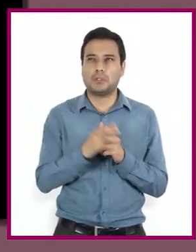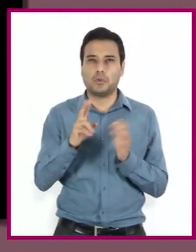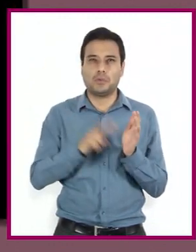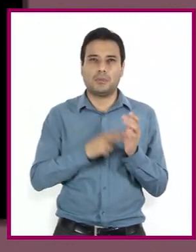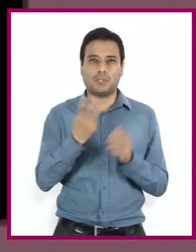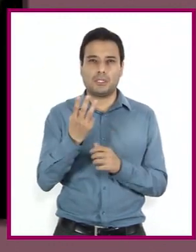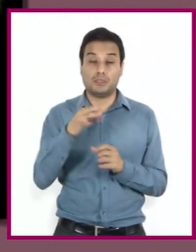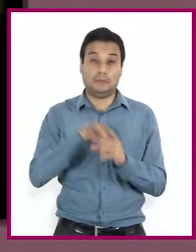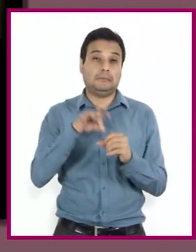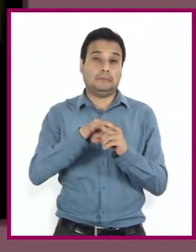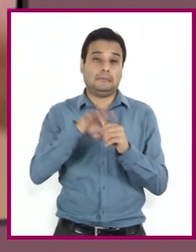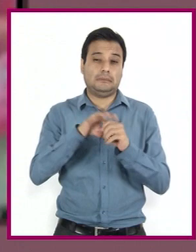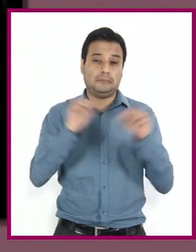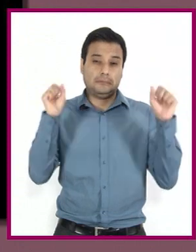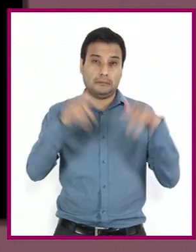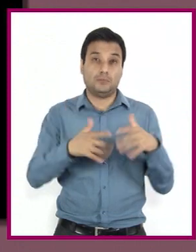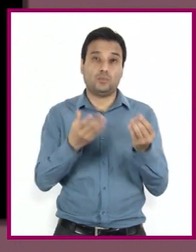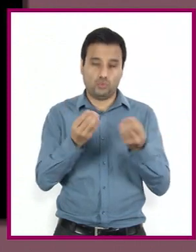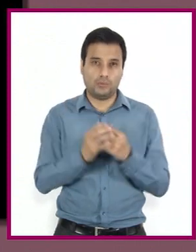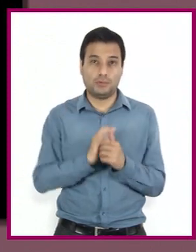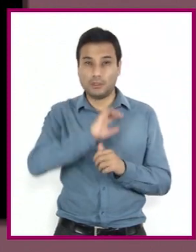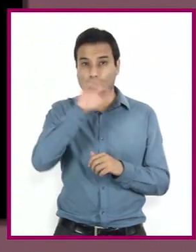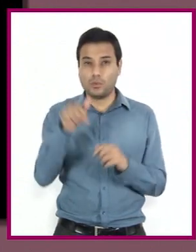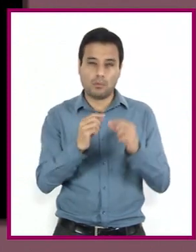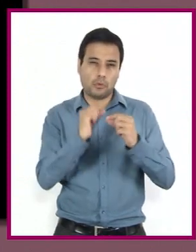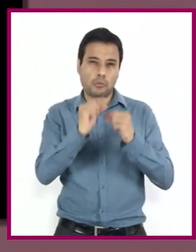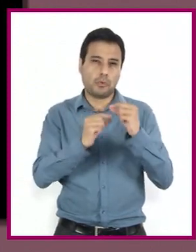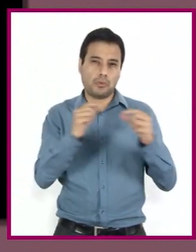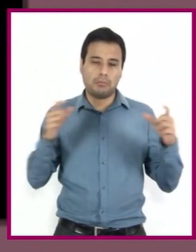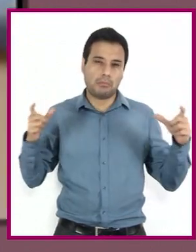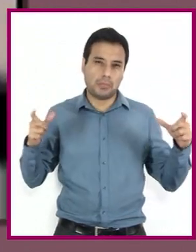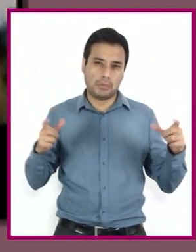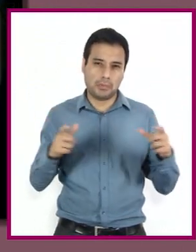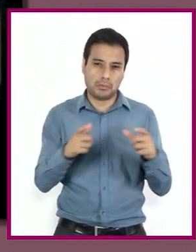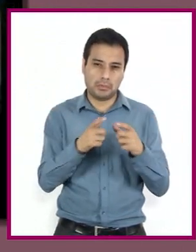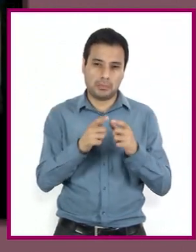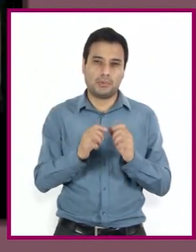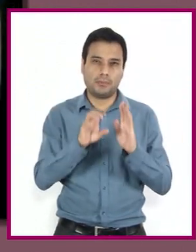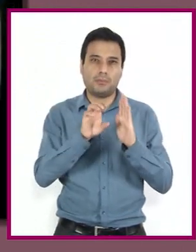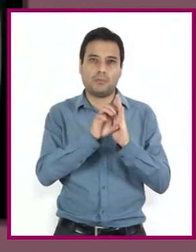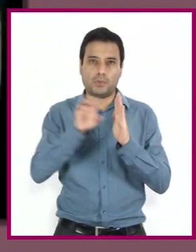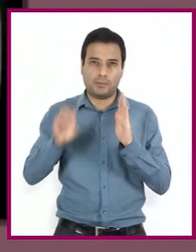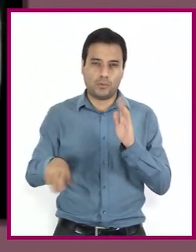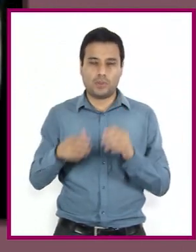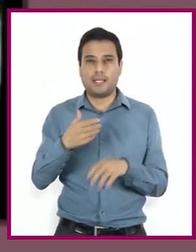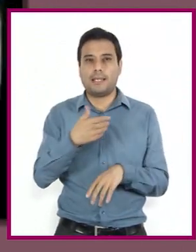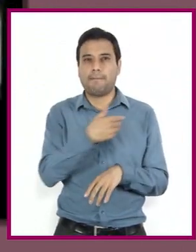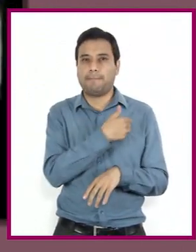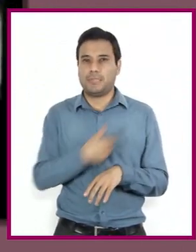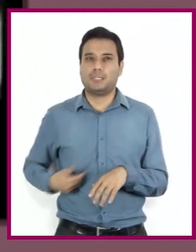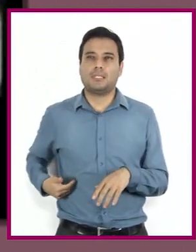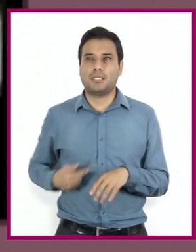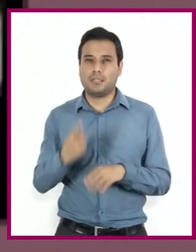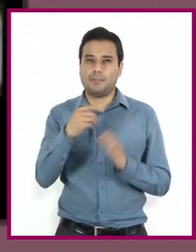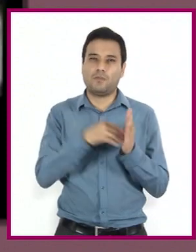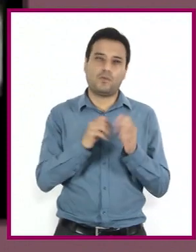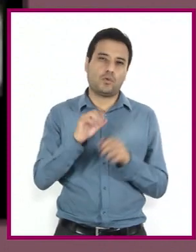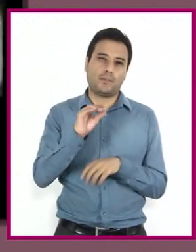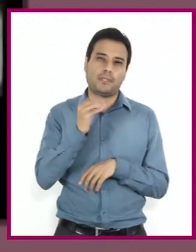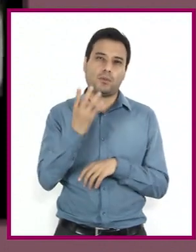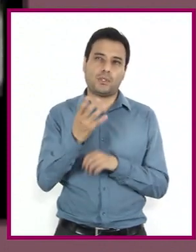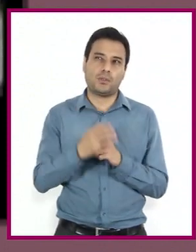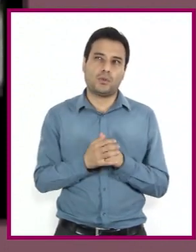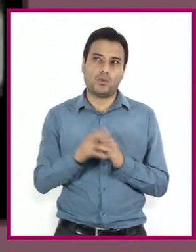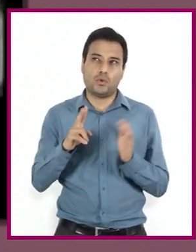2003, la participación ha venido cayendo. Si uno compara las elecciones presidenciales de 94, 2000 y